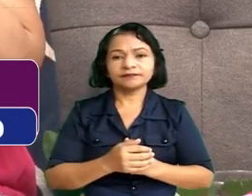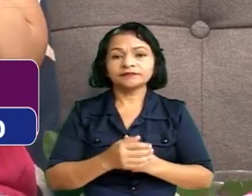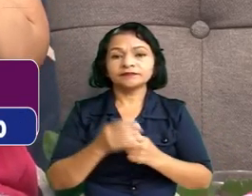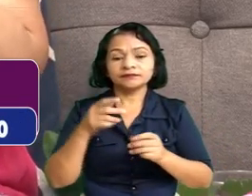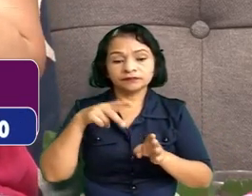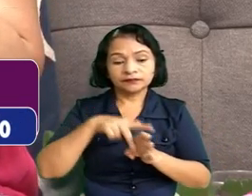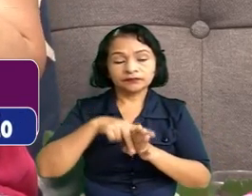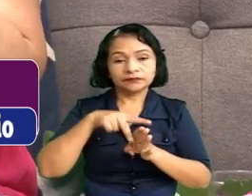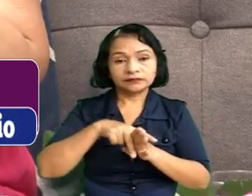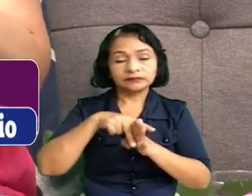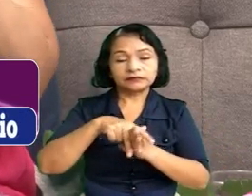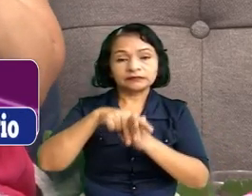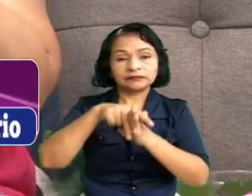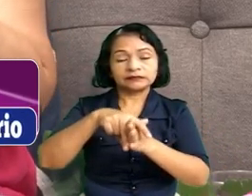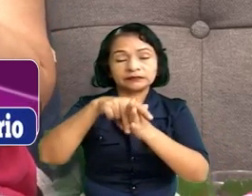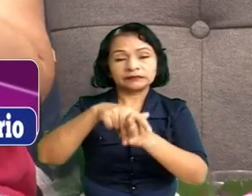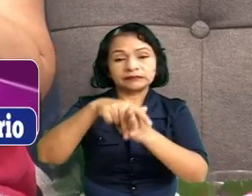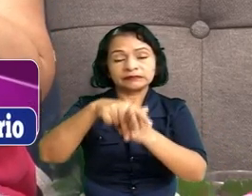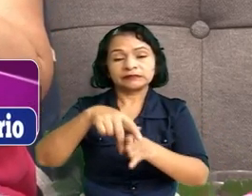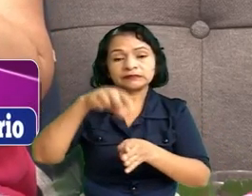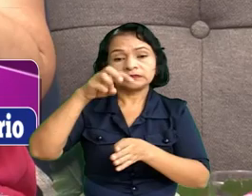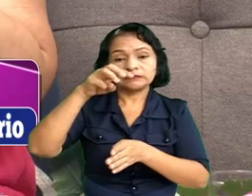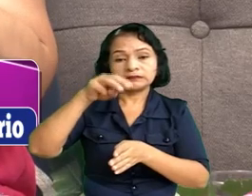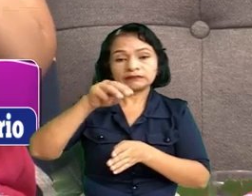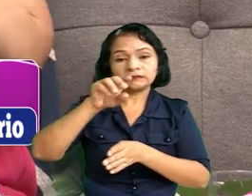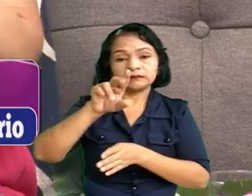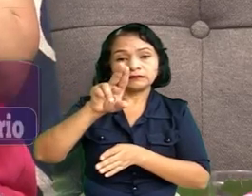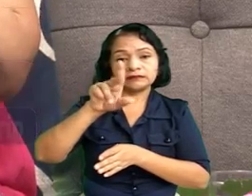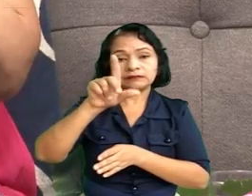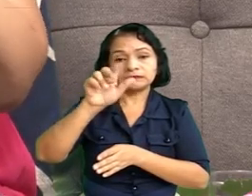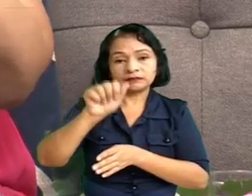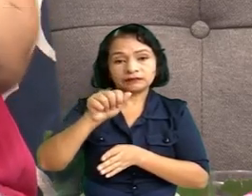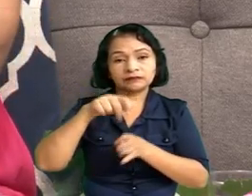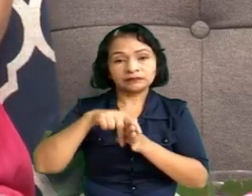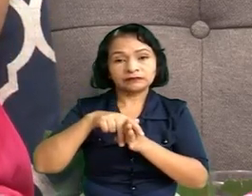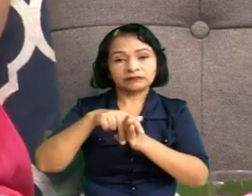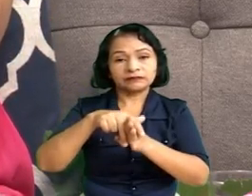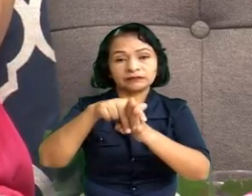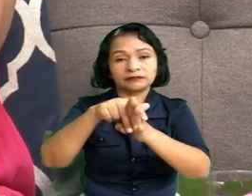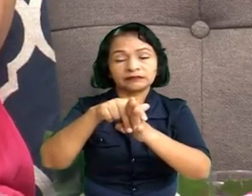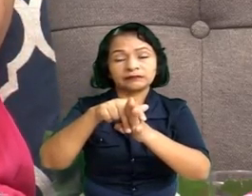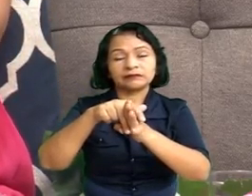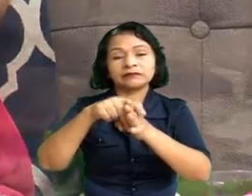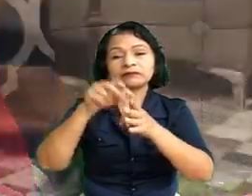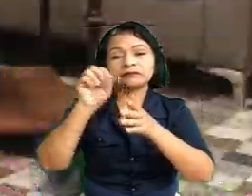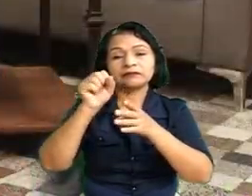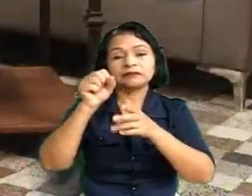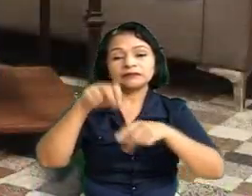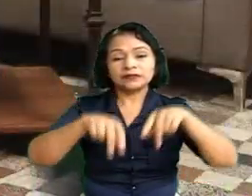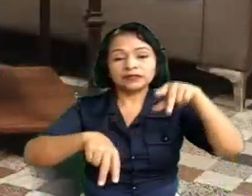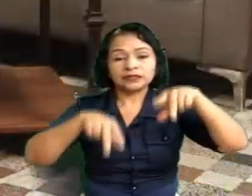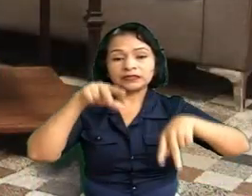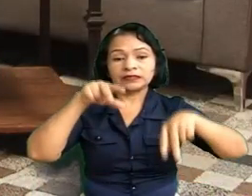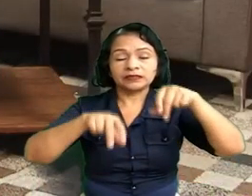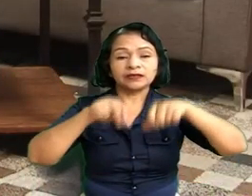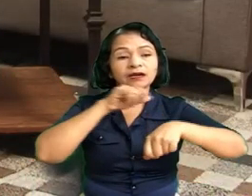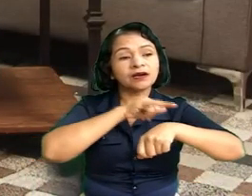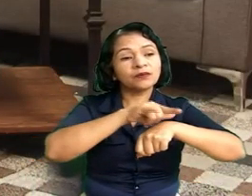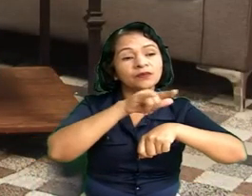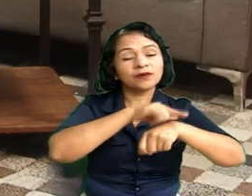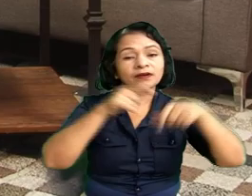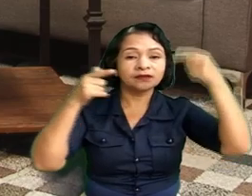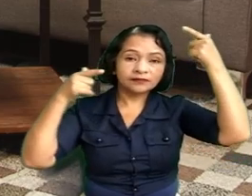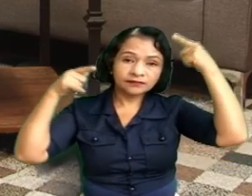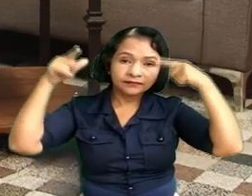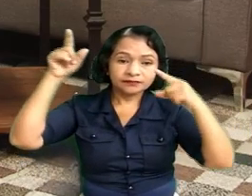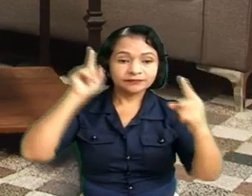cabalgaba en mula, igual que el general Sandino, y ella también recorría parte de las Segovias cuando iba a buscarlo al campamento.